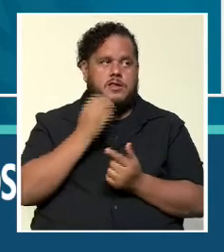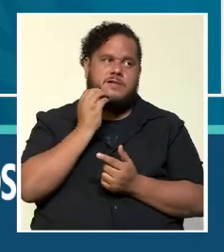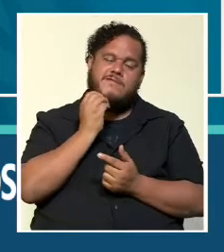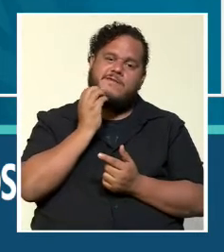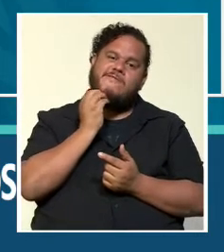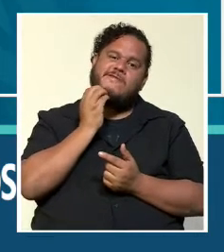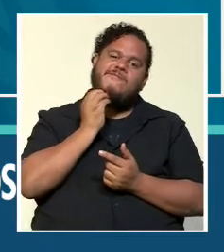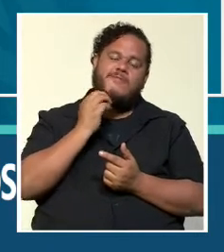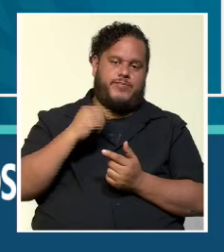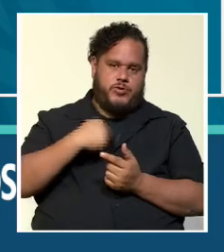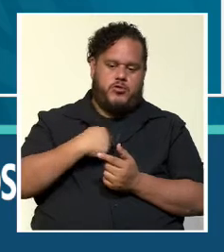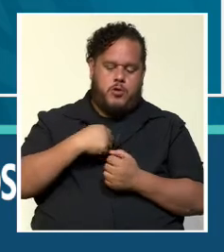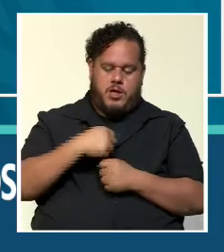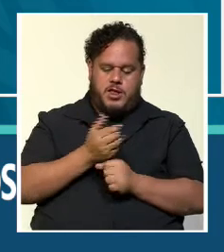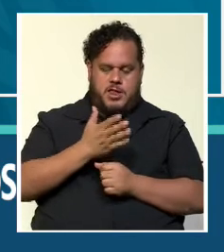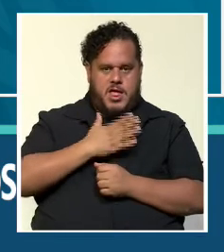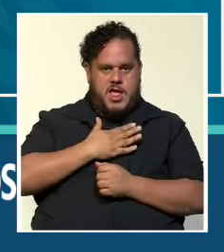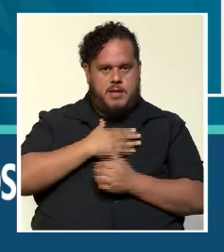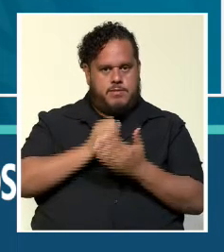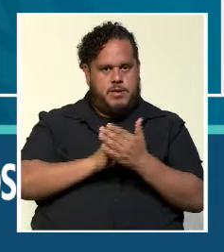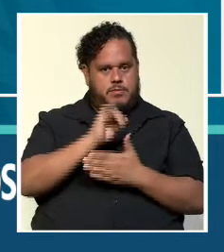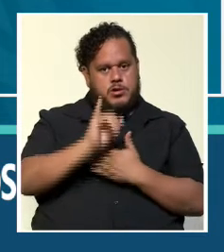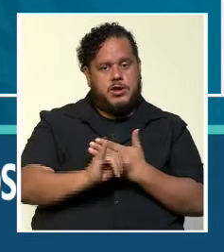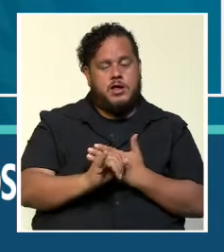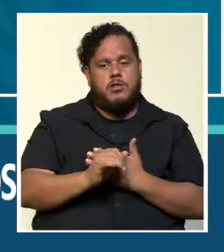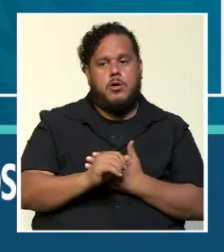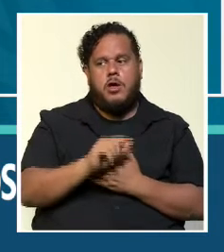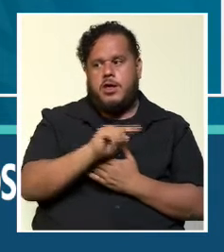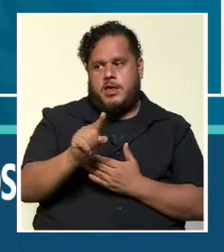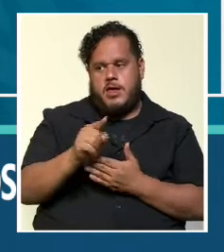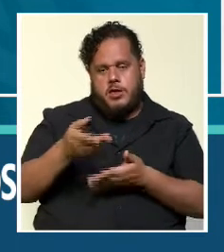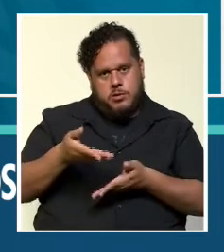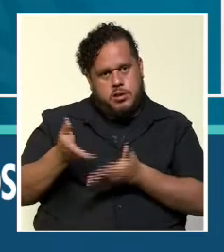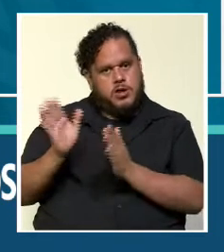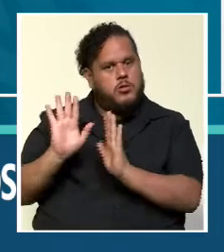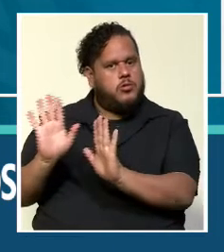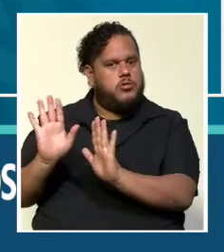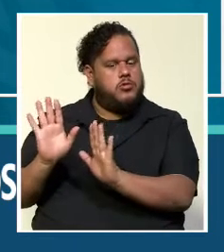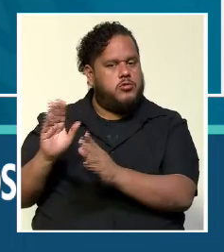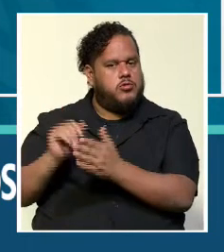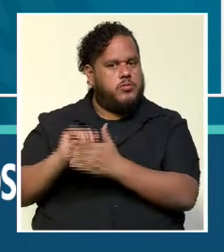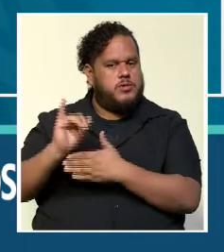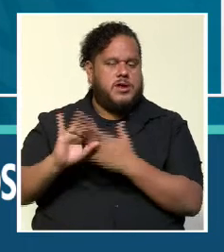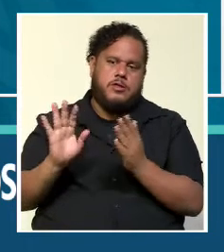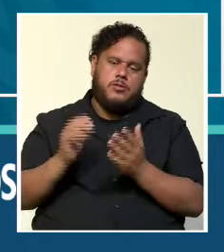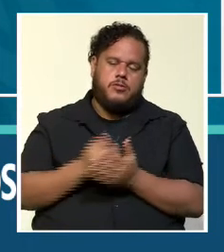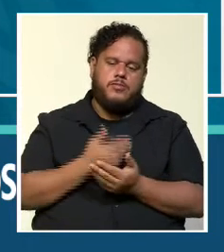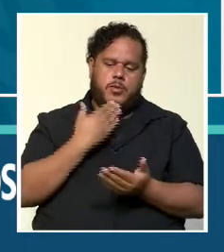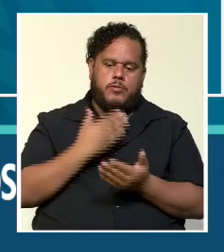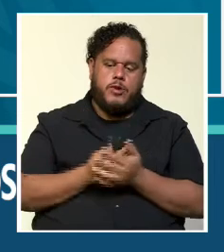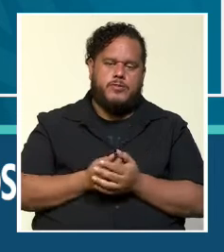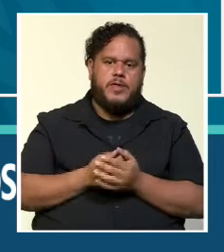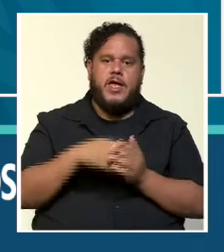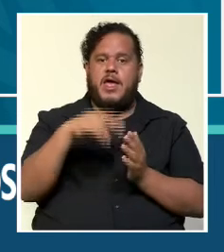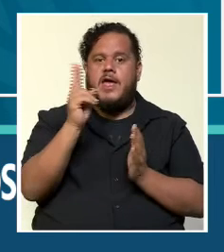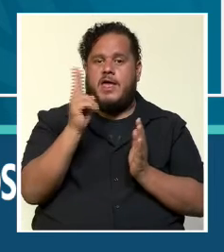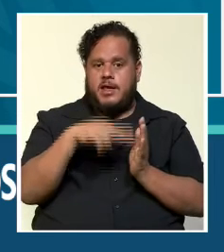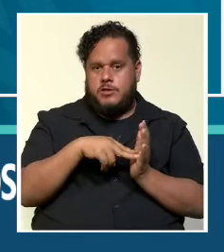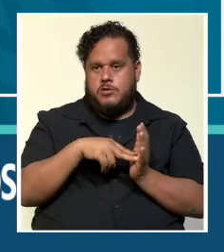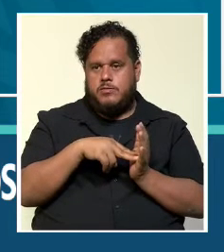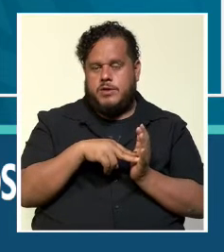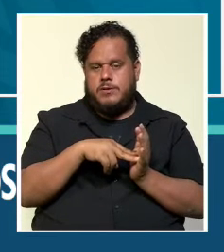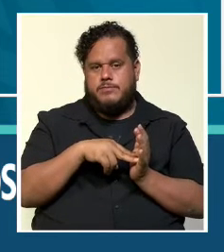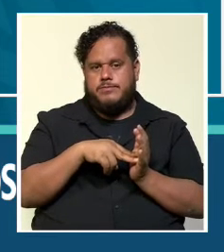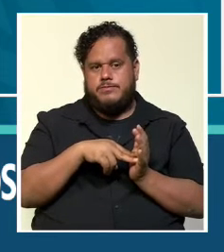formé mi propio proyecto y ellos siguieron con su proyecto y, en fin, en el 2000 se